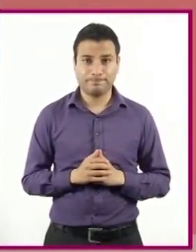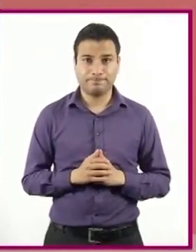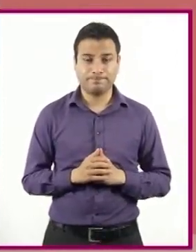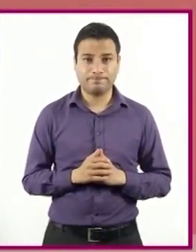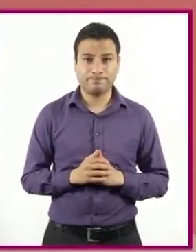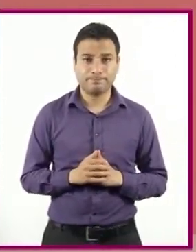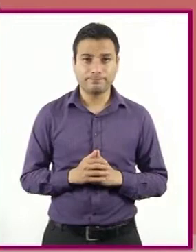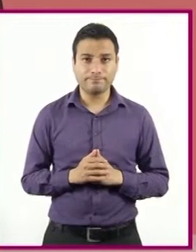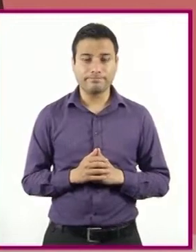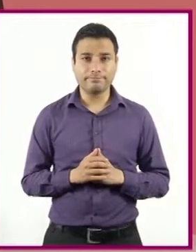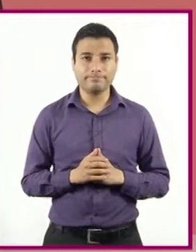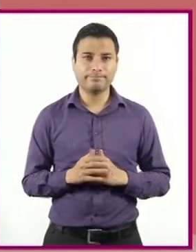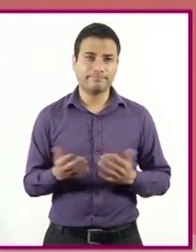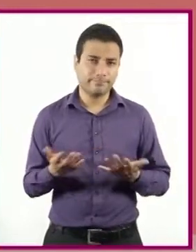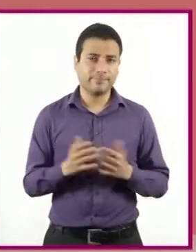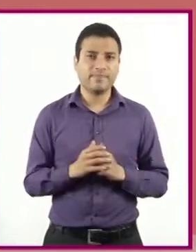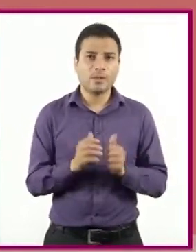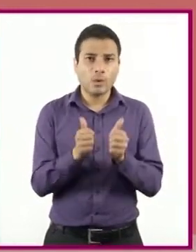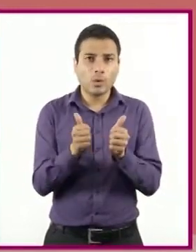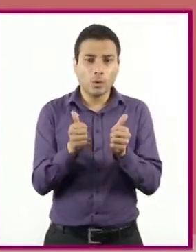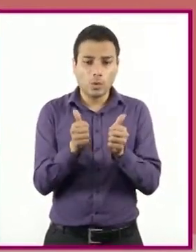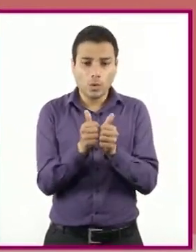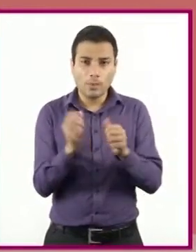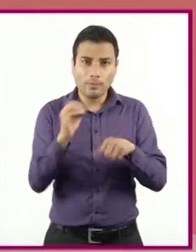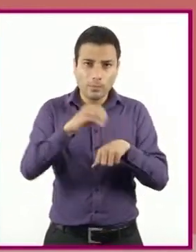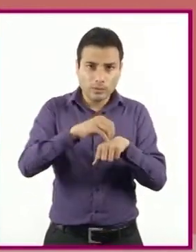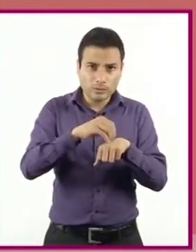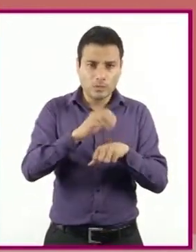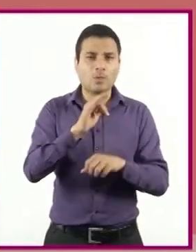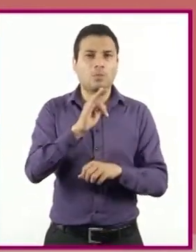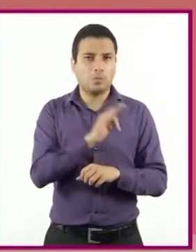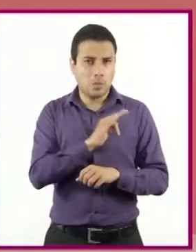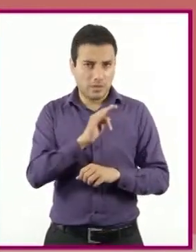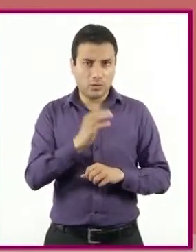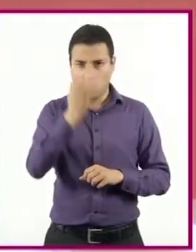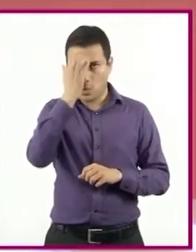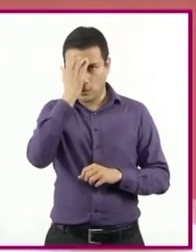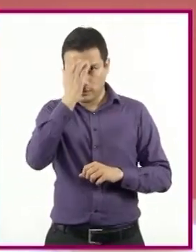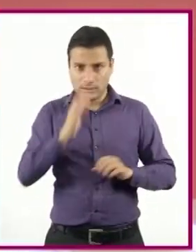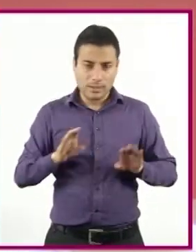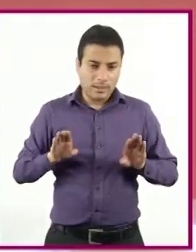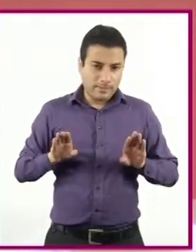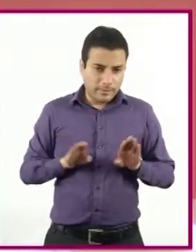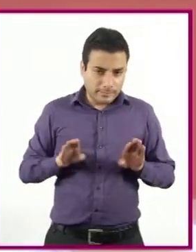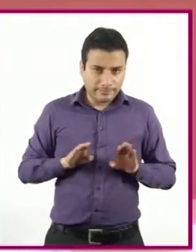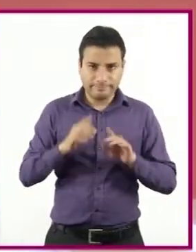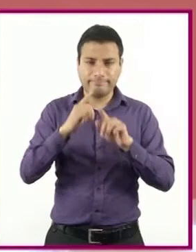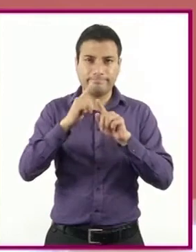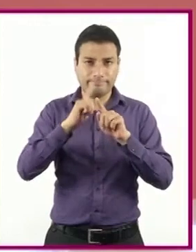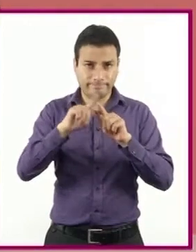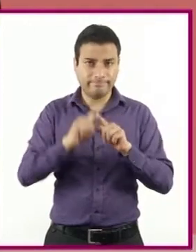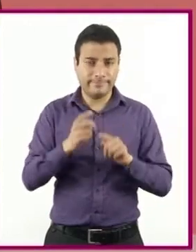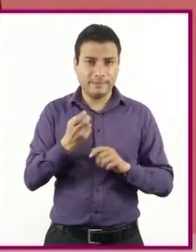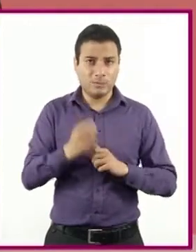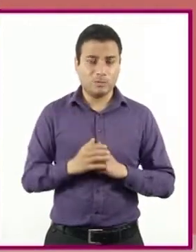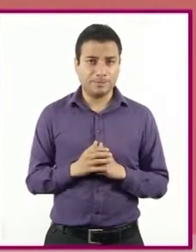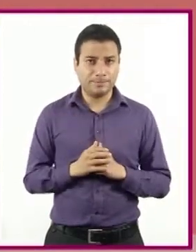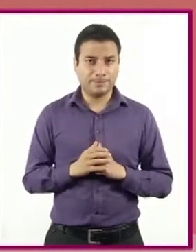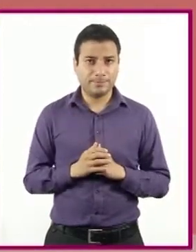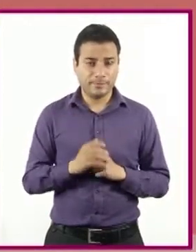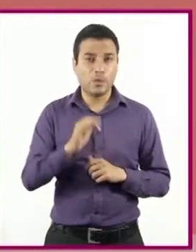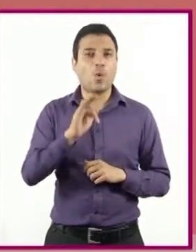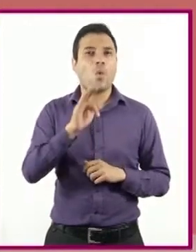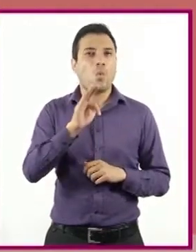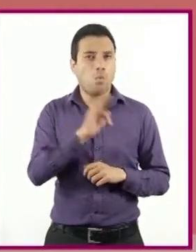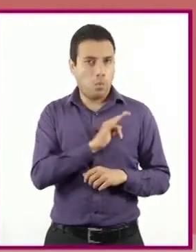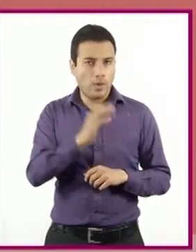a muchos compuestos químicos mediante sus propiedades físicas y químicas. Efectivamente, es posible estimar la